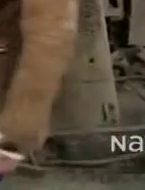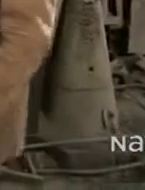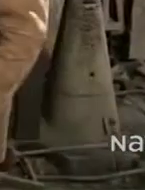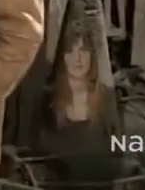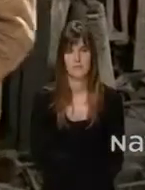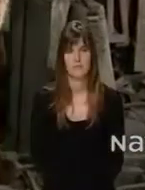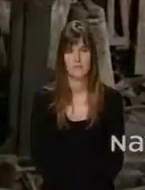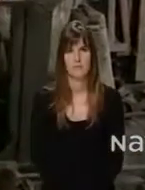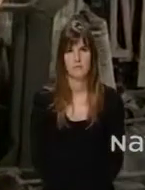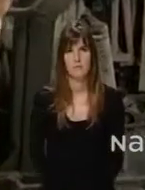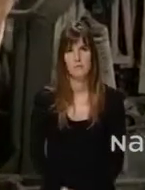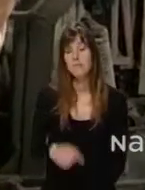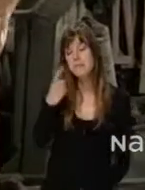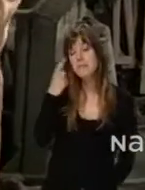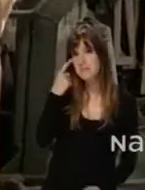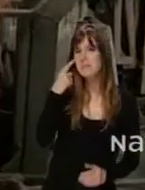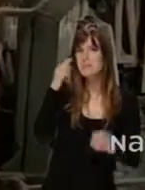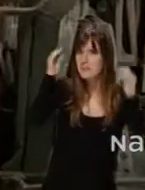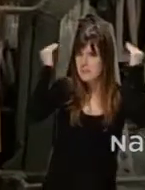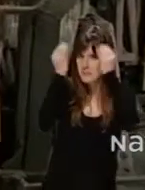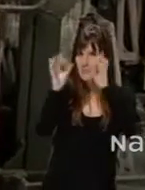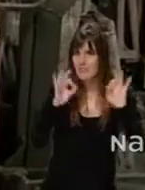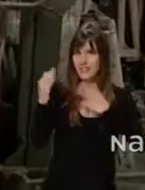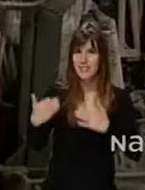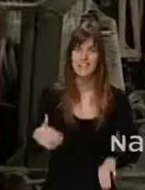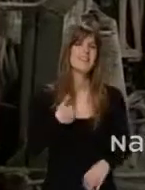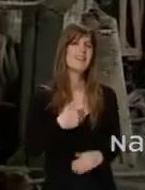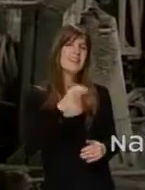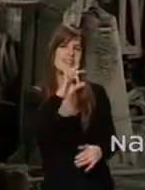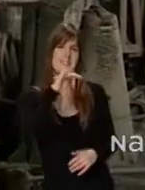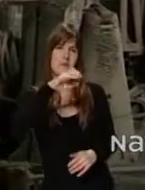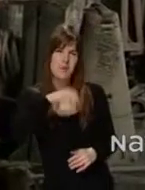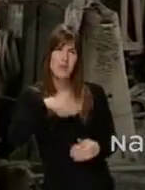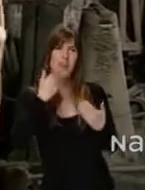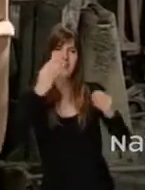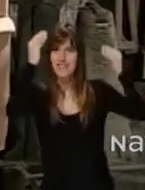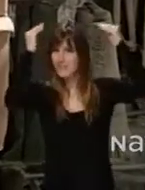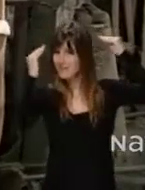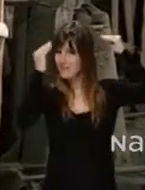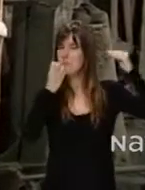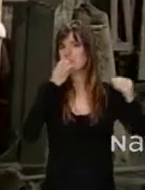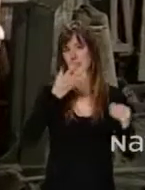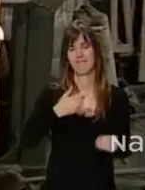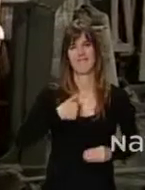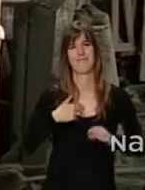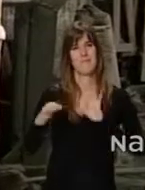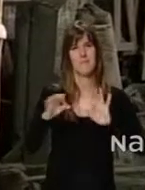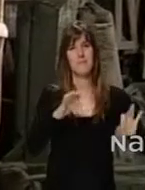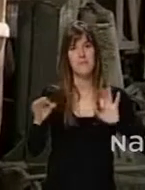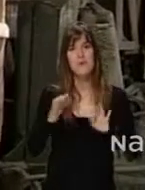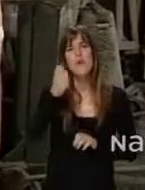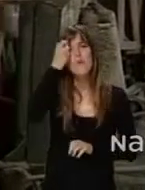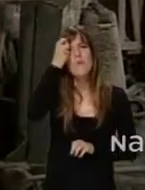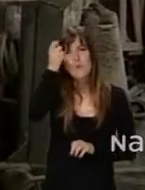Venga, ya está hecho. ¡Ay, muchas gracias, Simón! Te lo pones. Bien, ya estamos preparados para visitar una